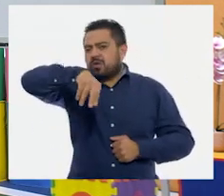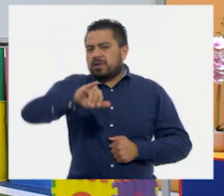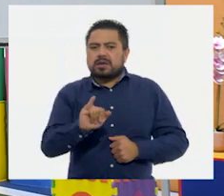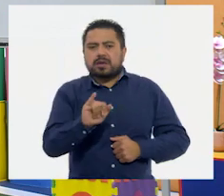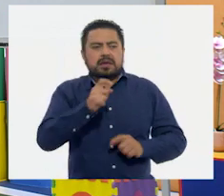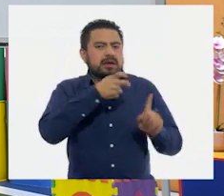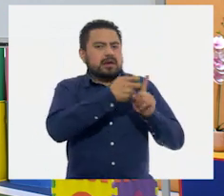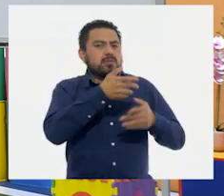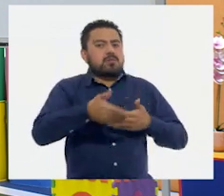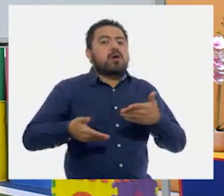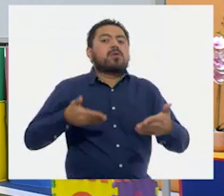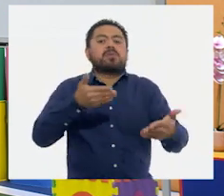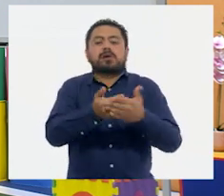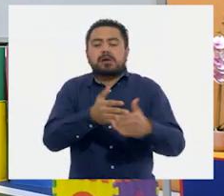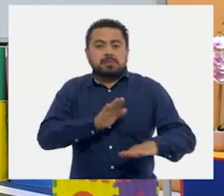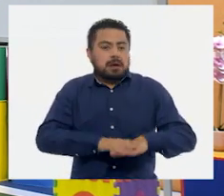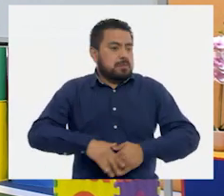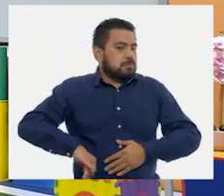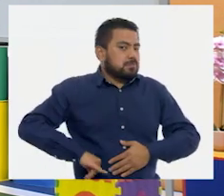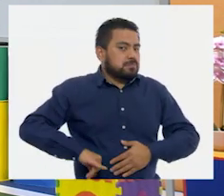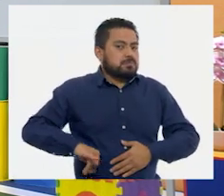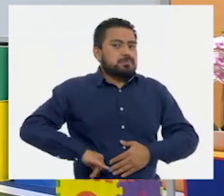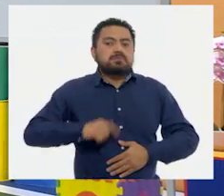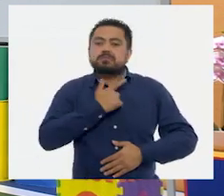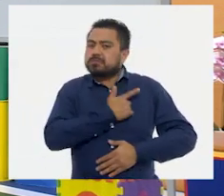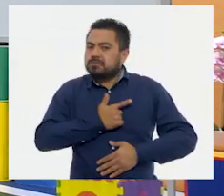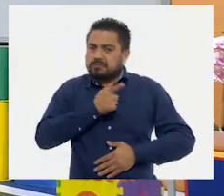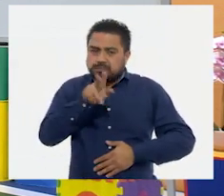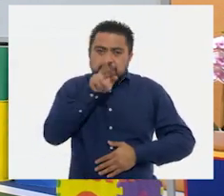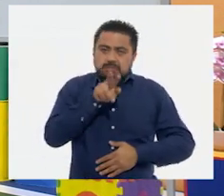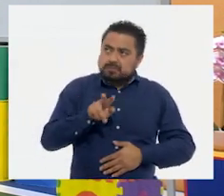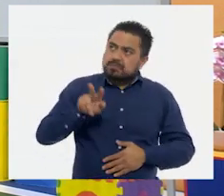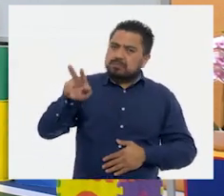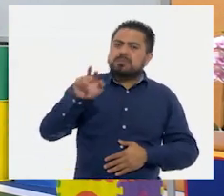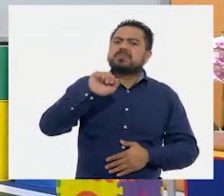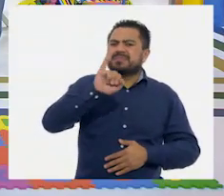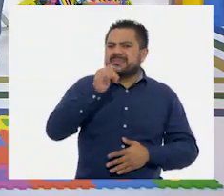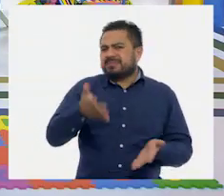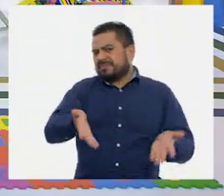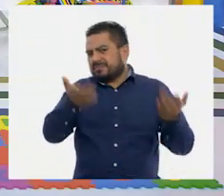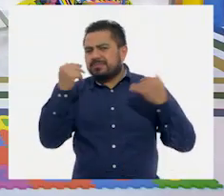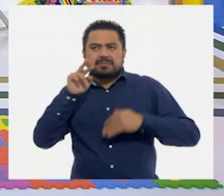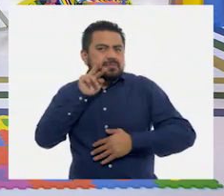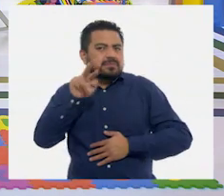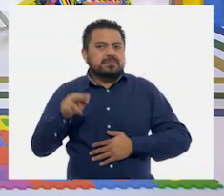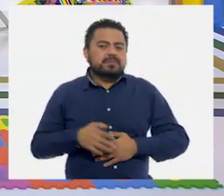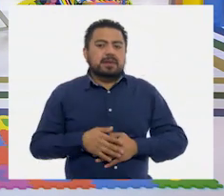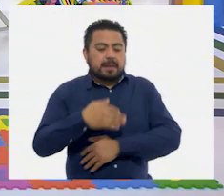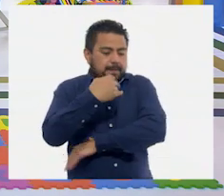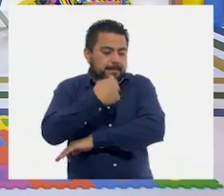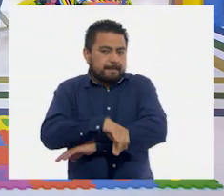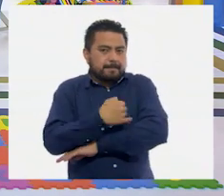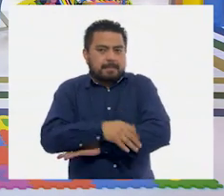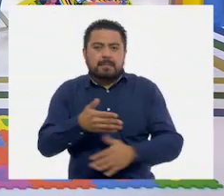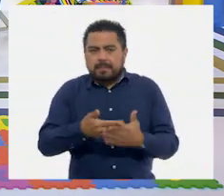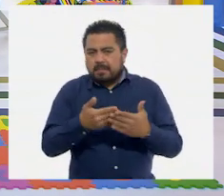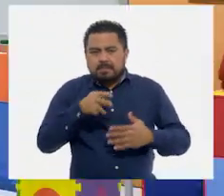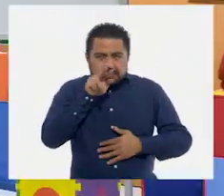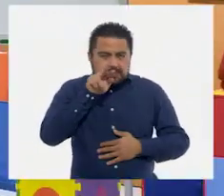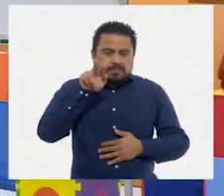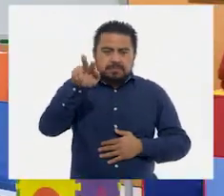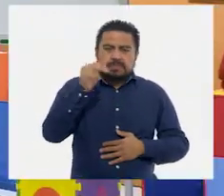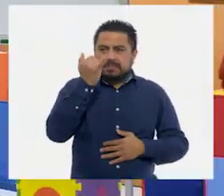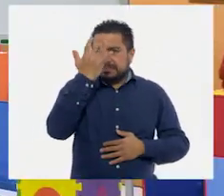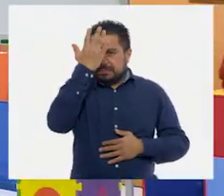él tiene unas propuestas muy interesantes. ¿Les gustaría observarlas? Sí, veámoslas. Bueno, mientras observamos